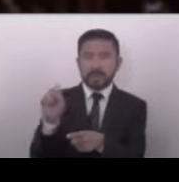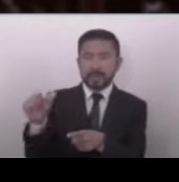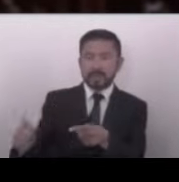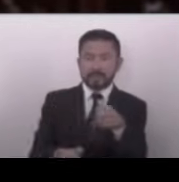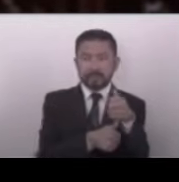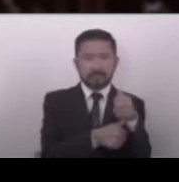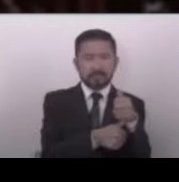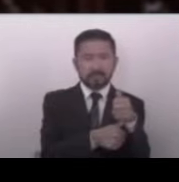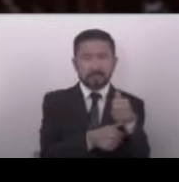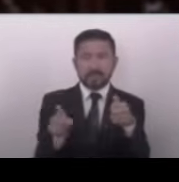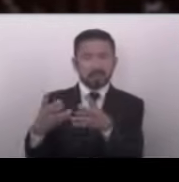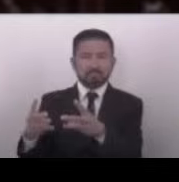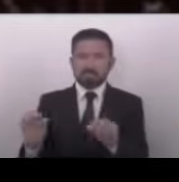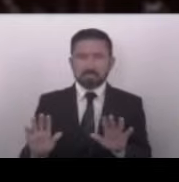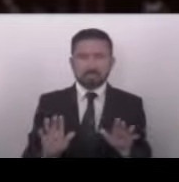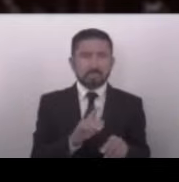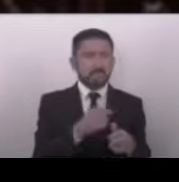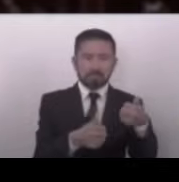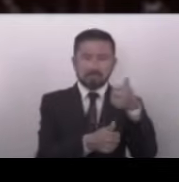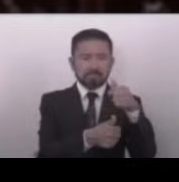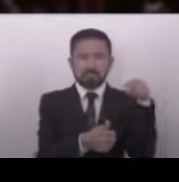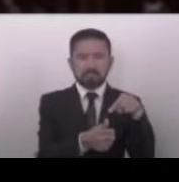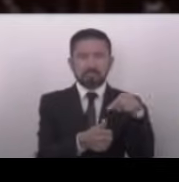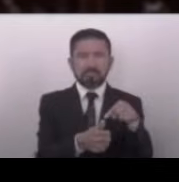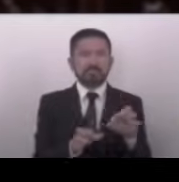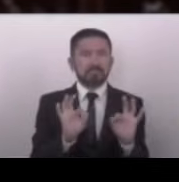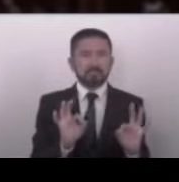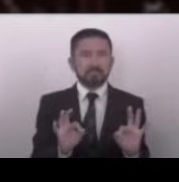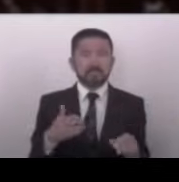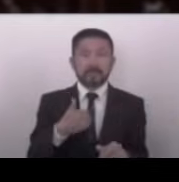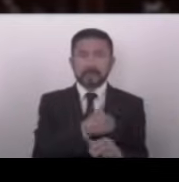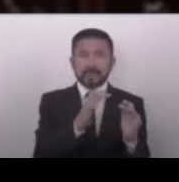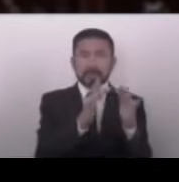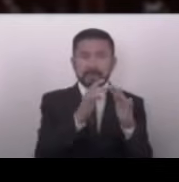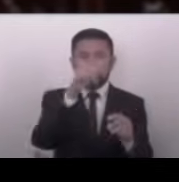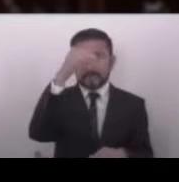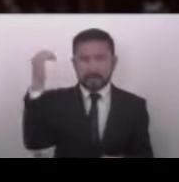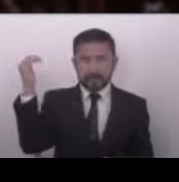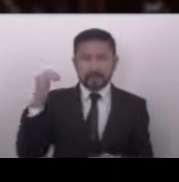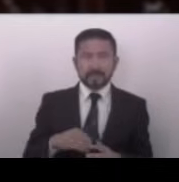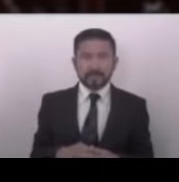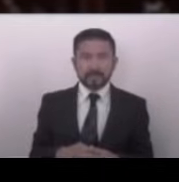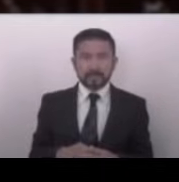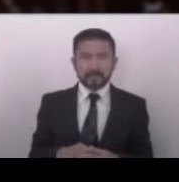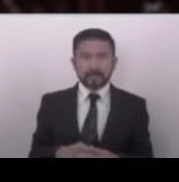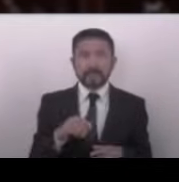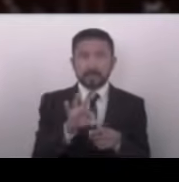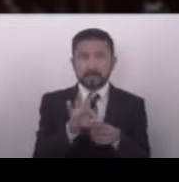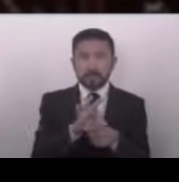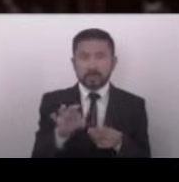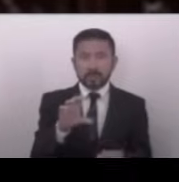viceministerio de diáspora y movilidad humana del Ministerio de relaciones exteriores en la realidad estas funciones de con